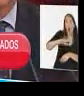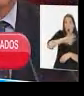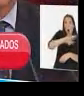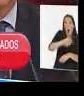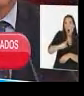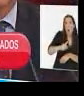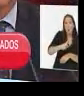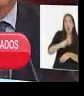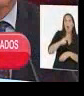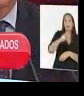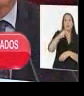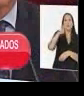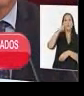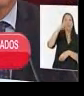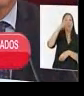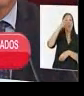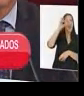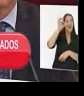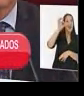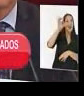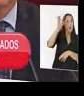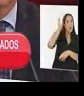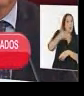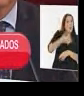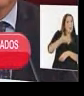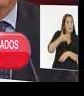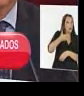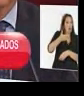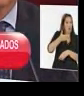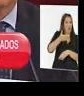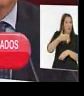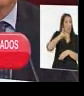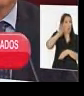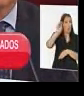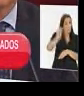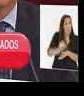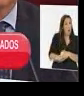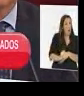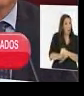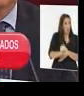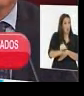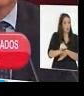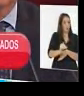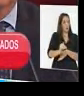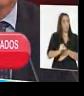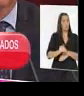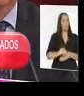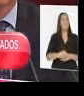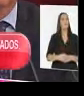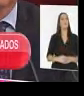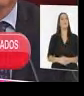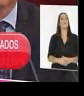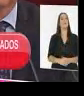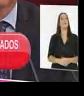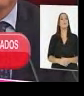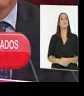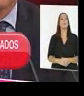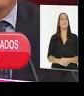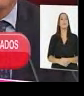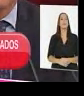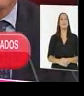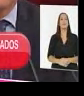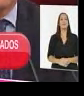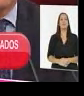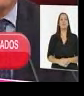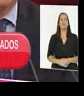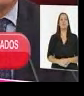¿Cómo te plantás ahí? Vos, Margarita Stolbizer, que tenés más que ver, me parece, con lo que es el radicalismo, el socialismo,